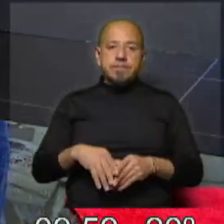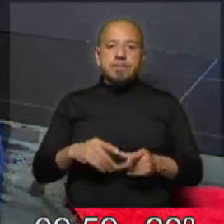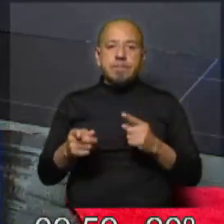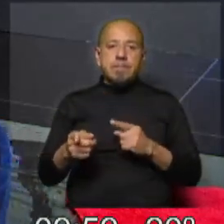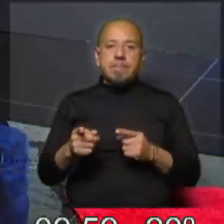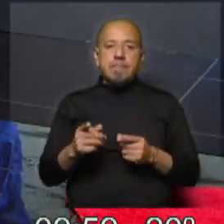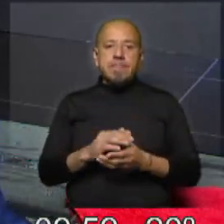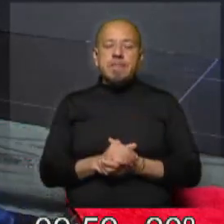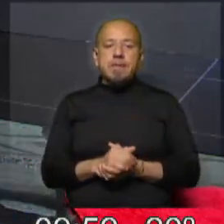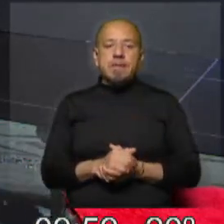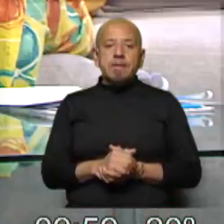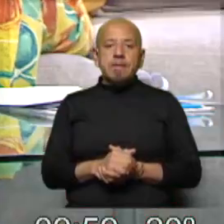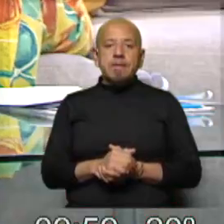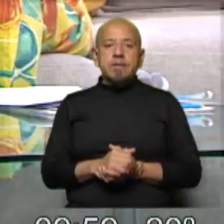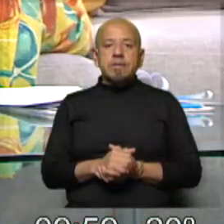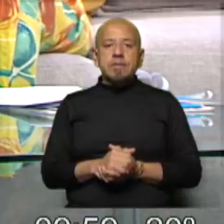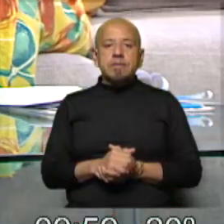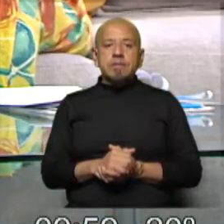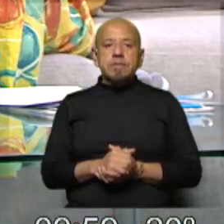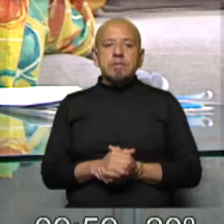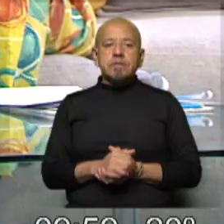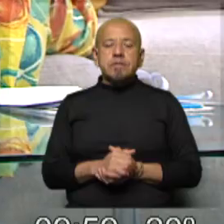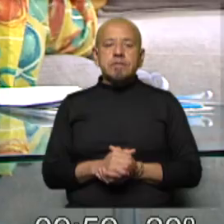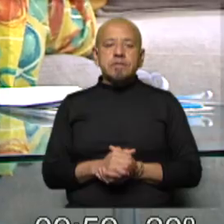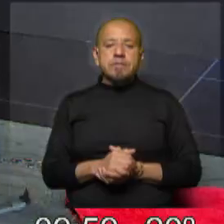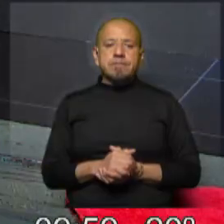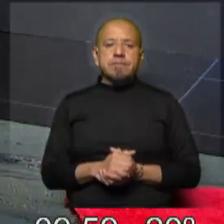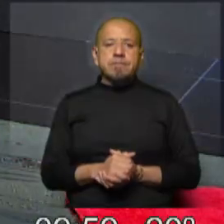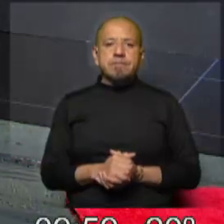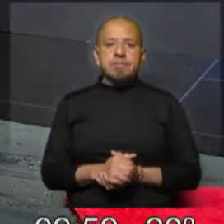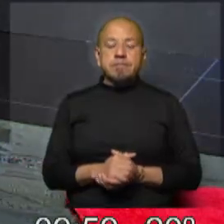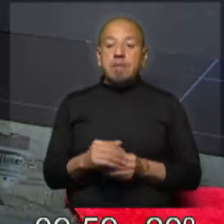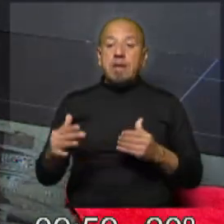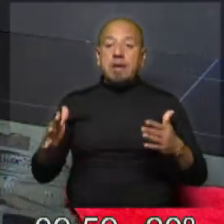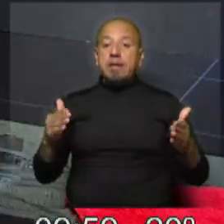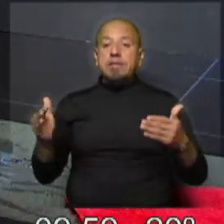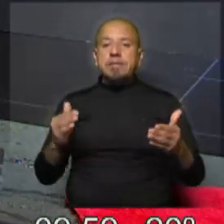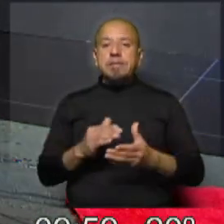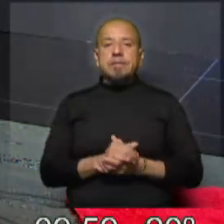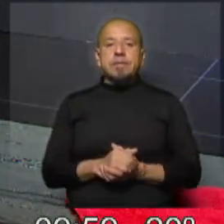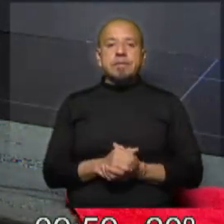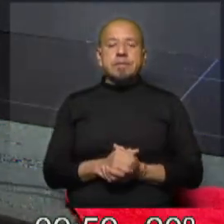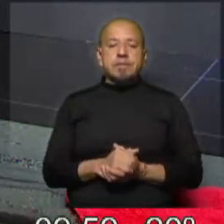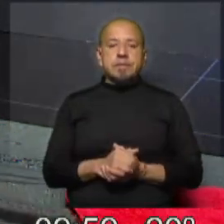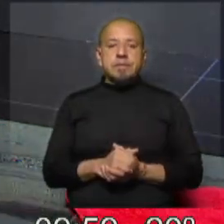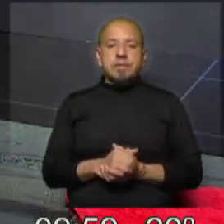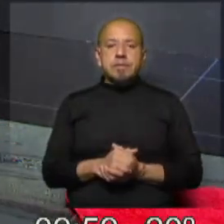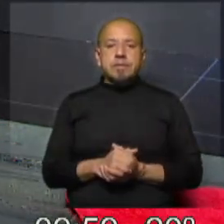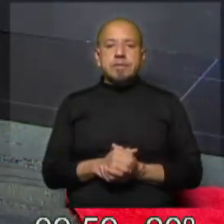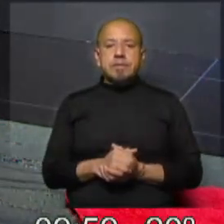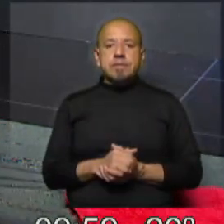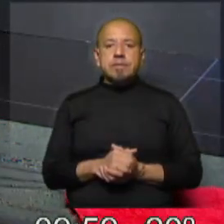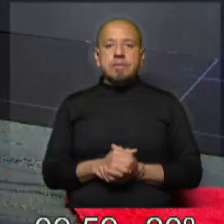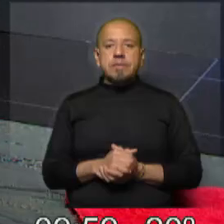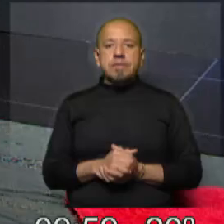no podía volver. No, te lo juro. No saben el tamaño que tiene ese apartamento. Es brutal.